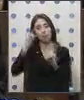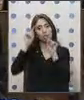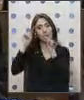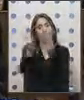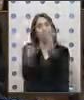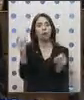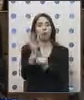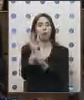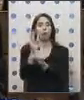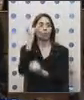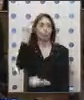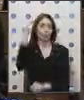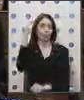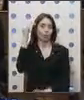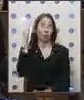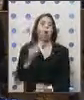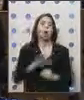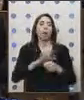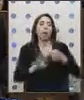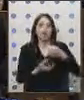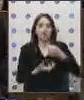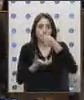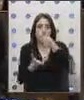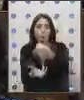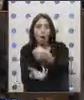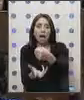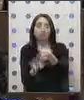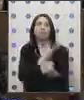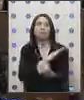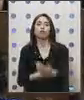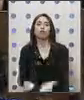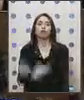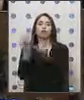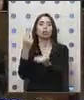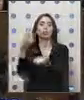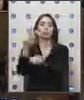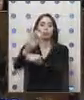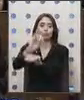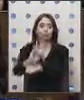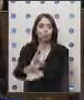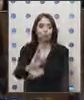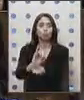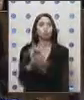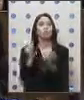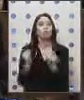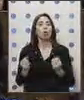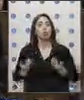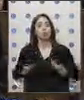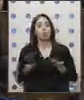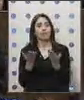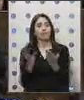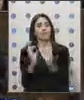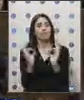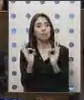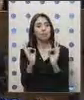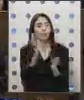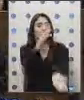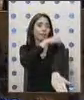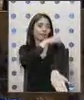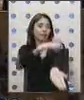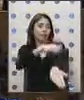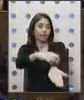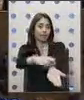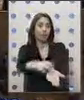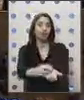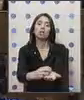mayores, especialmente en allegar más recursos, en fortalecer la institucionalidad y el poder dotar, especialmente en las regiones,